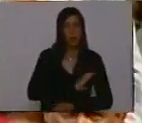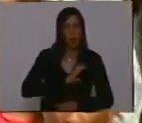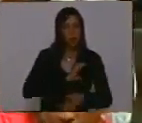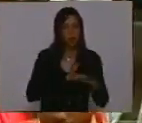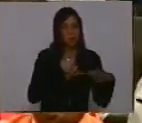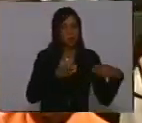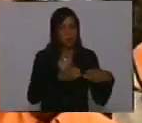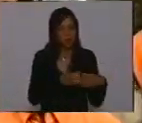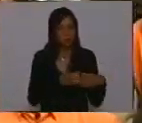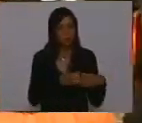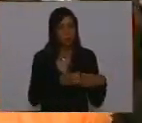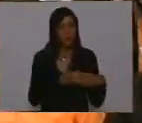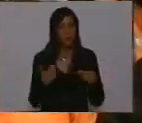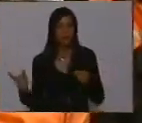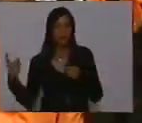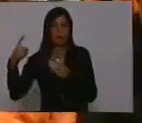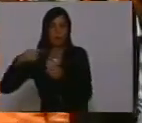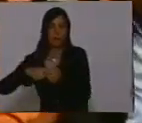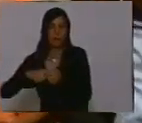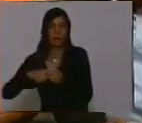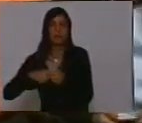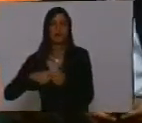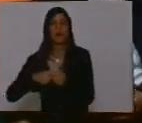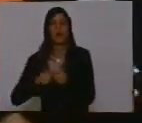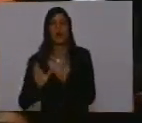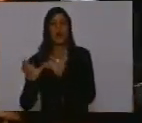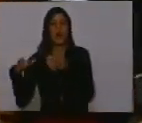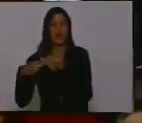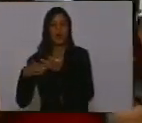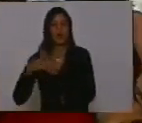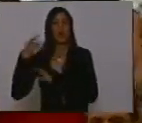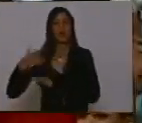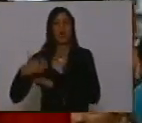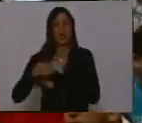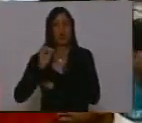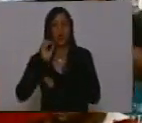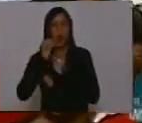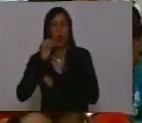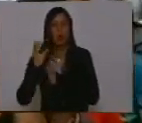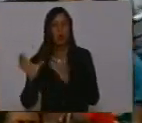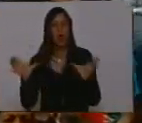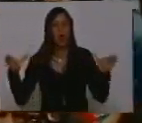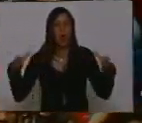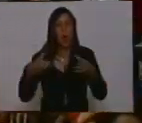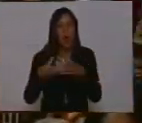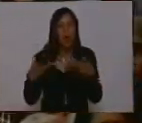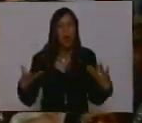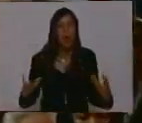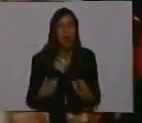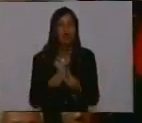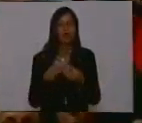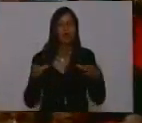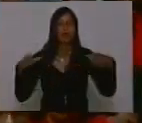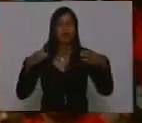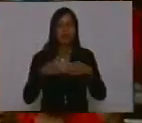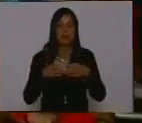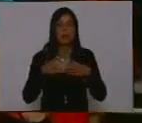Constitucional y la Comisión de Derechos y Garantías de la Juventud. Y de allí ha resultado